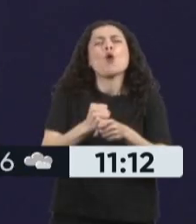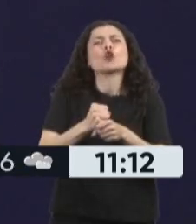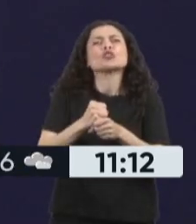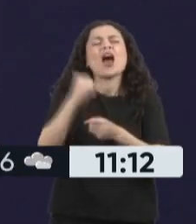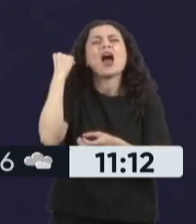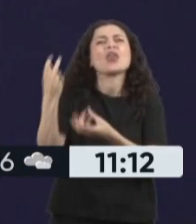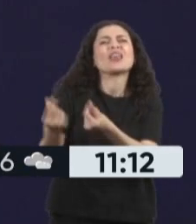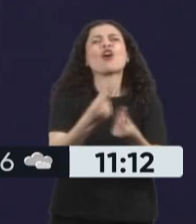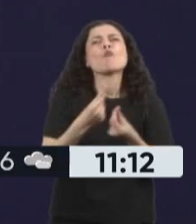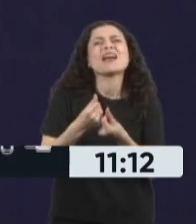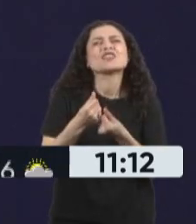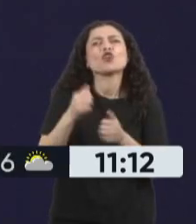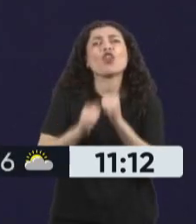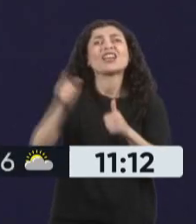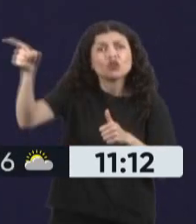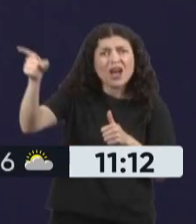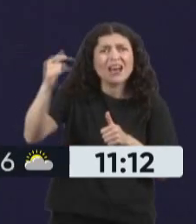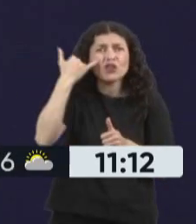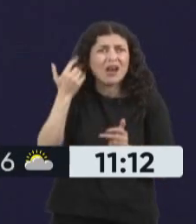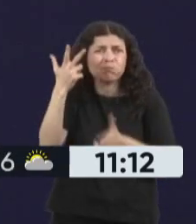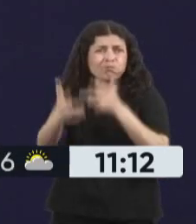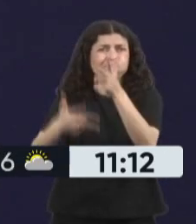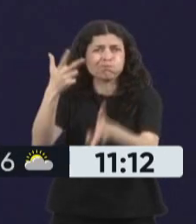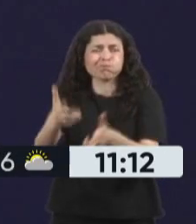otra presentación también lo hizo,